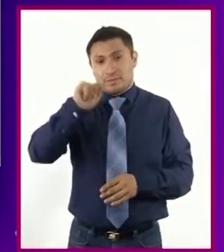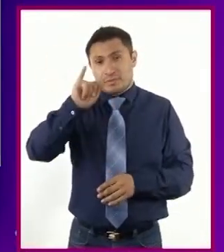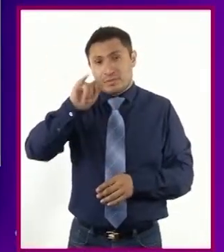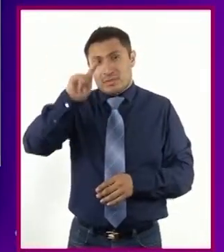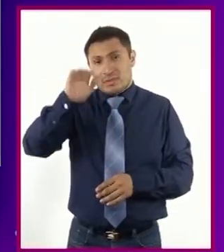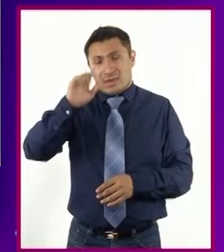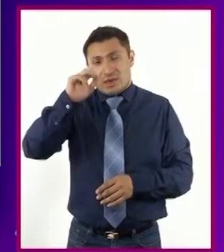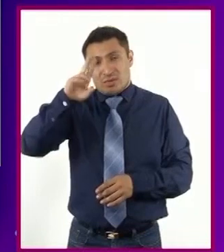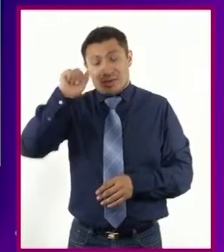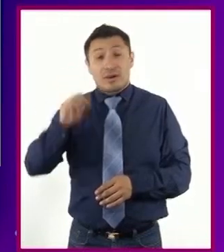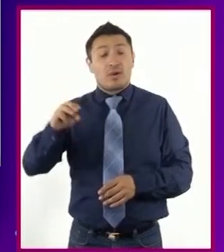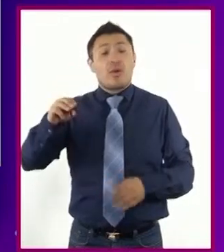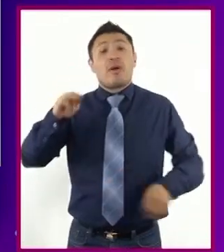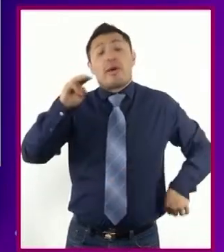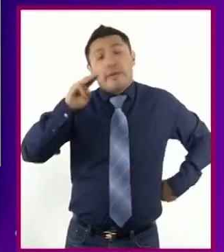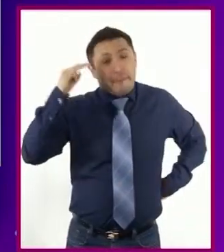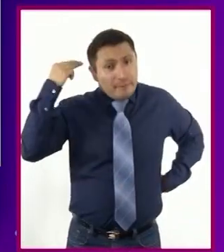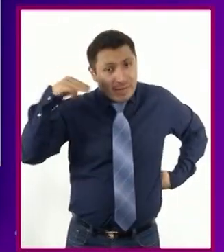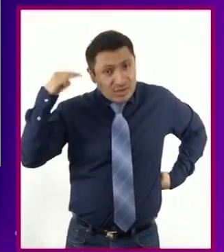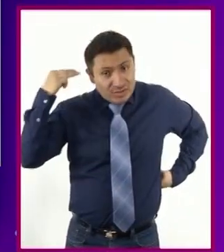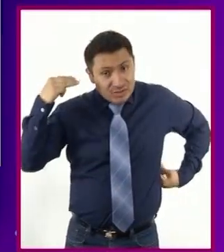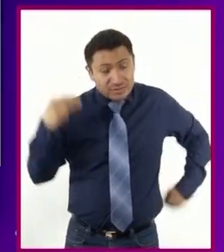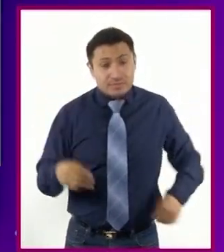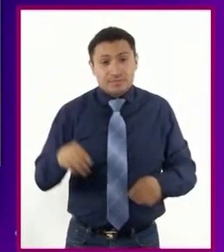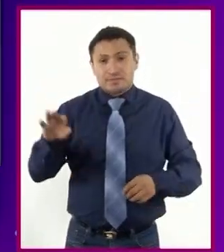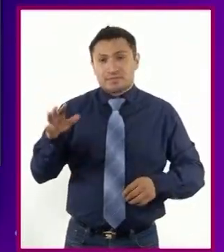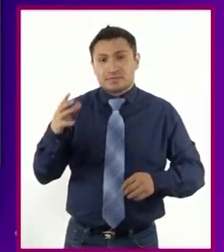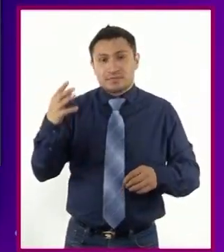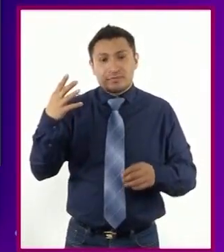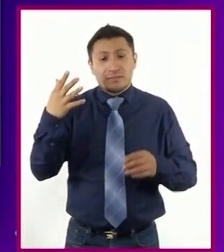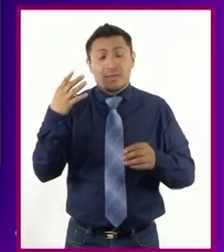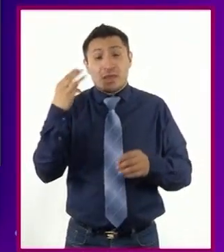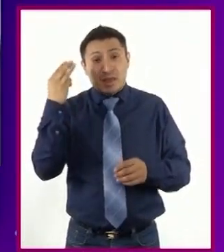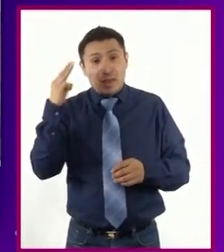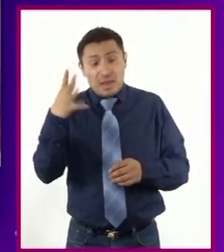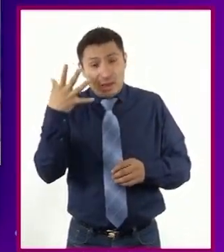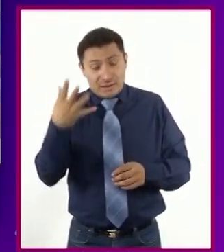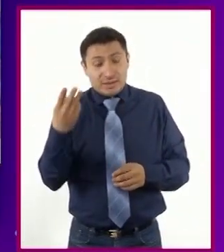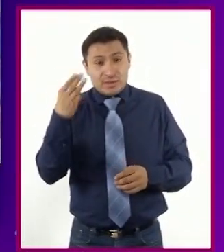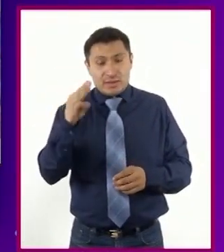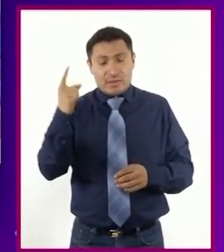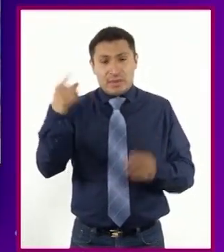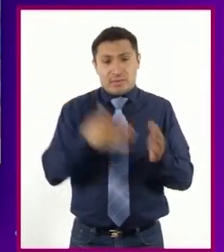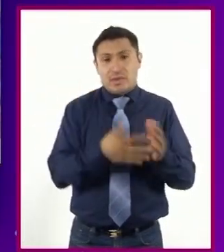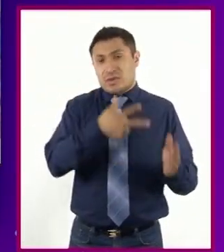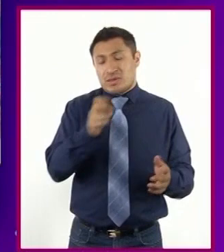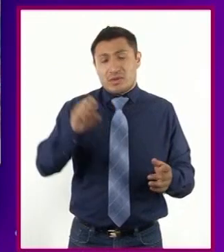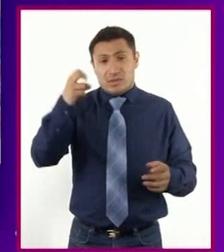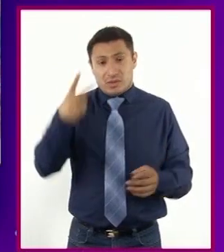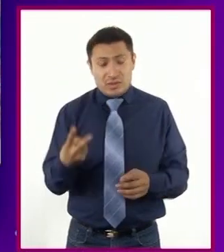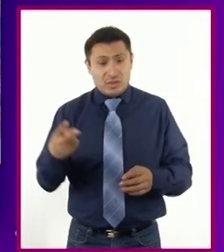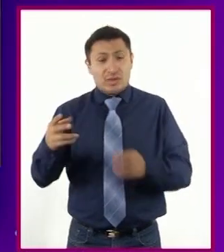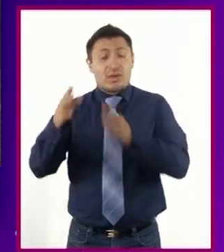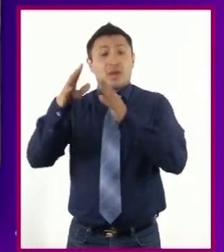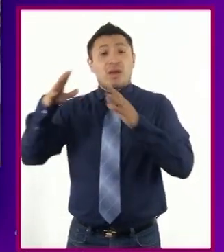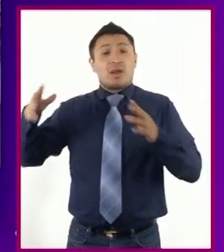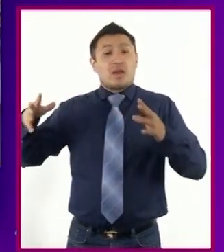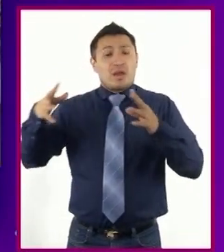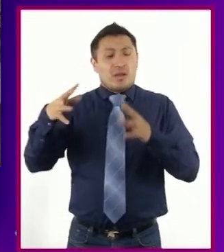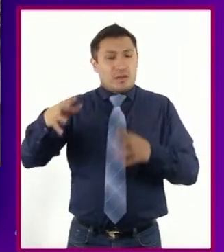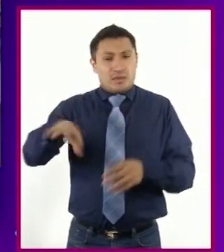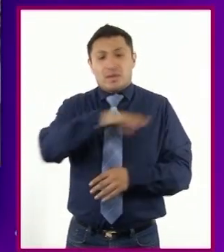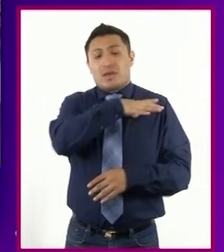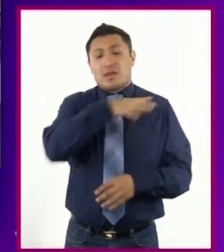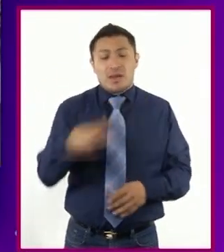Michoacán. El 5 de mayo de 1862, las tropas imperialistas fueron derrotadas por el general